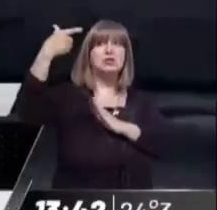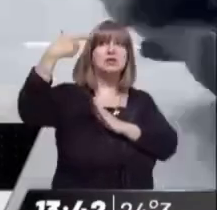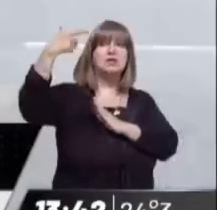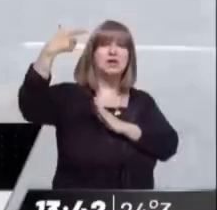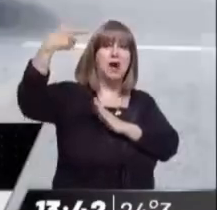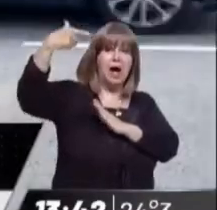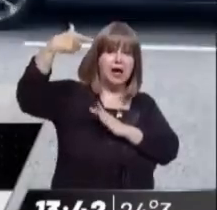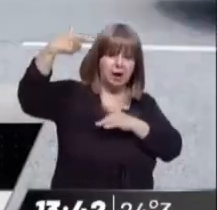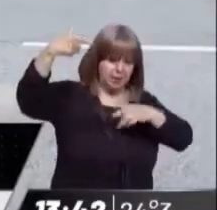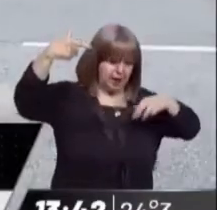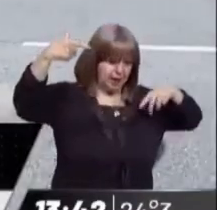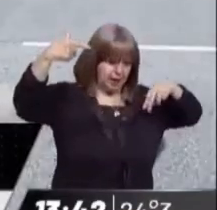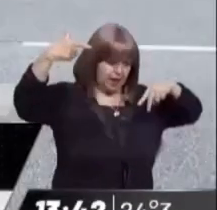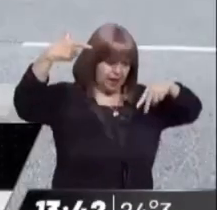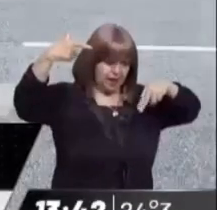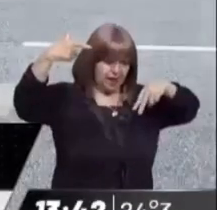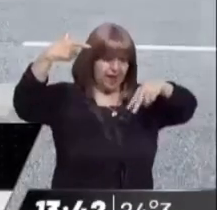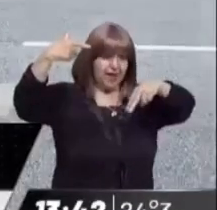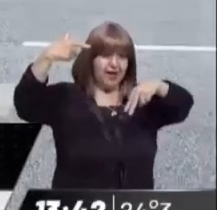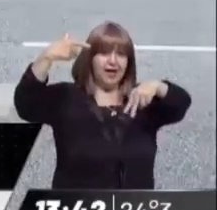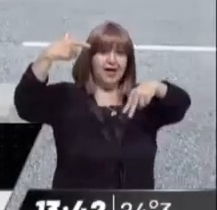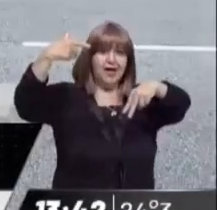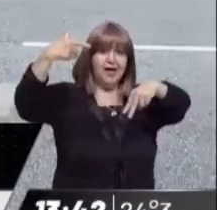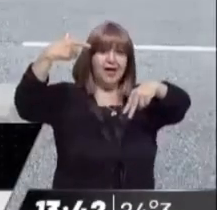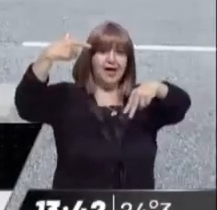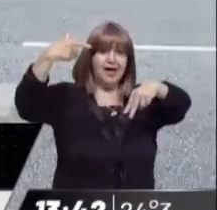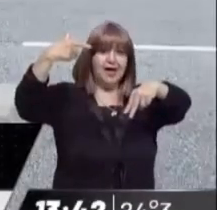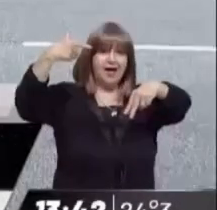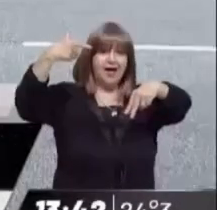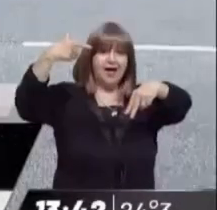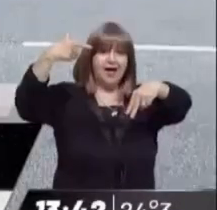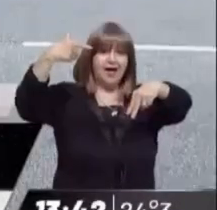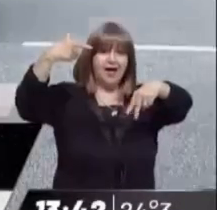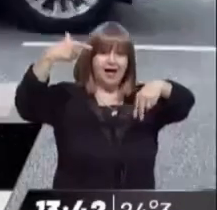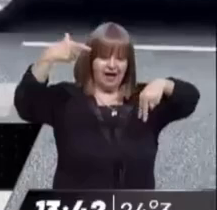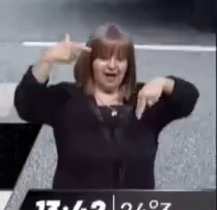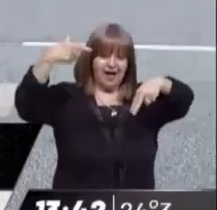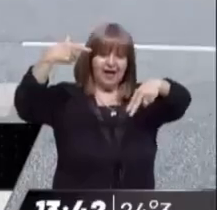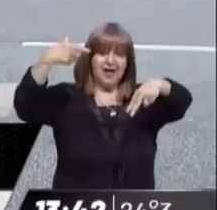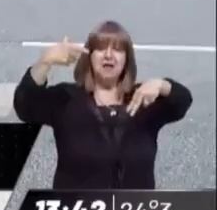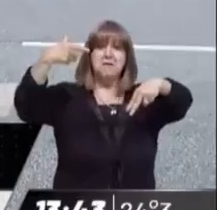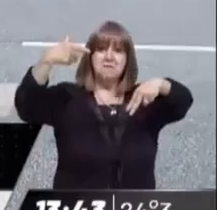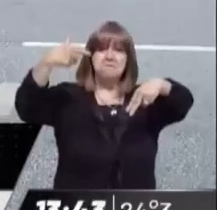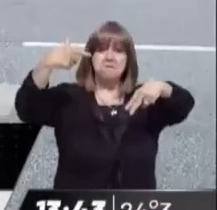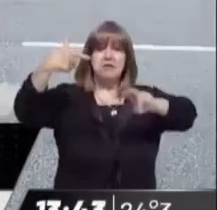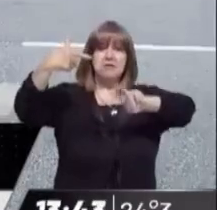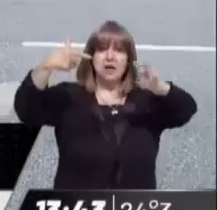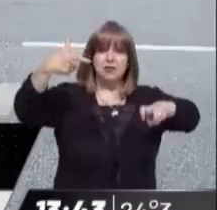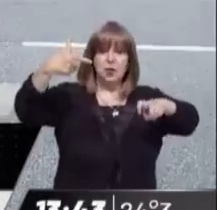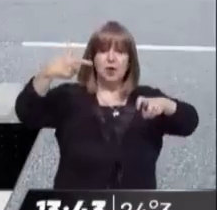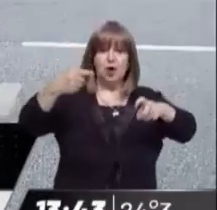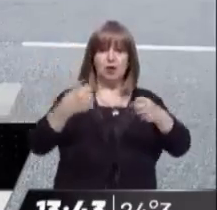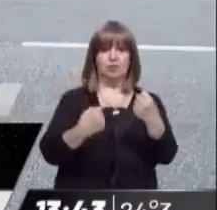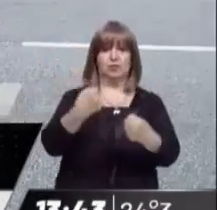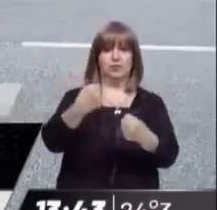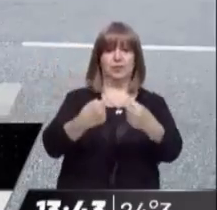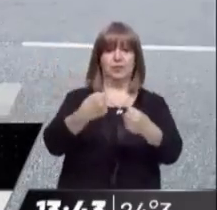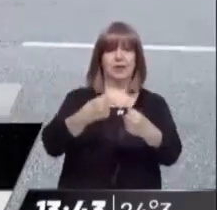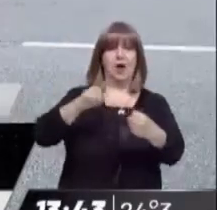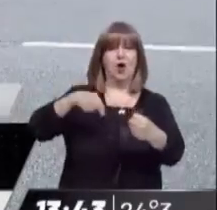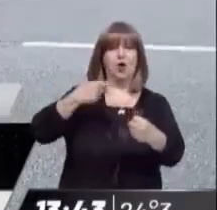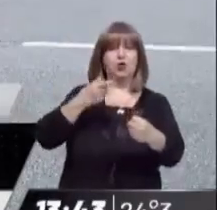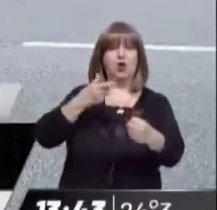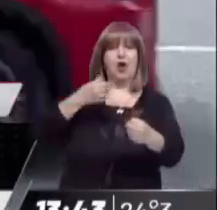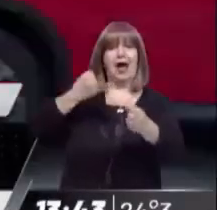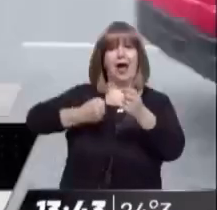escapado en el auto y después un automovilista que vio que un auto iba en zigzag empezó a tomar imágenes